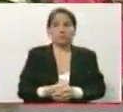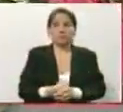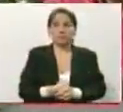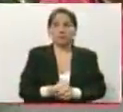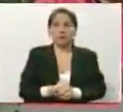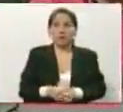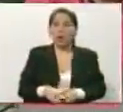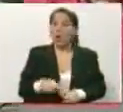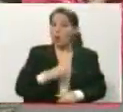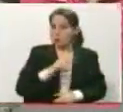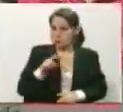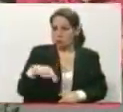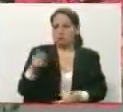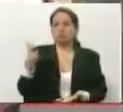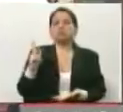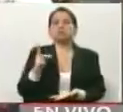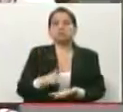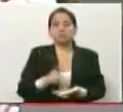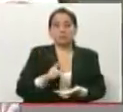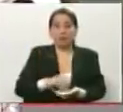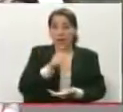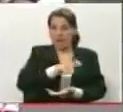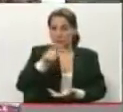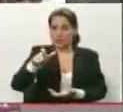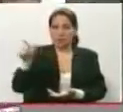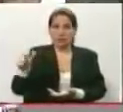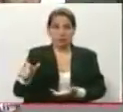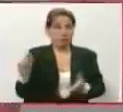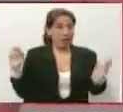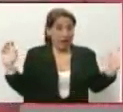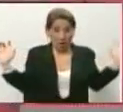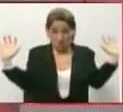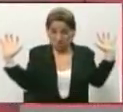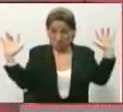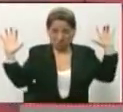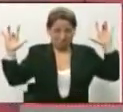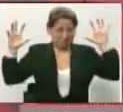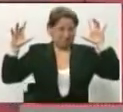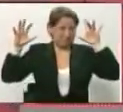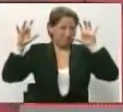Nosotros estábamos ahí y la gente venía. Una cosa...